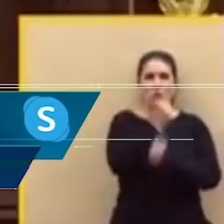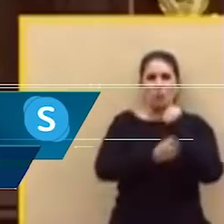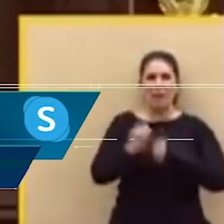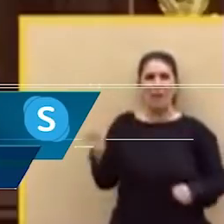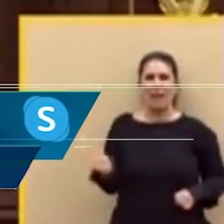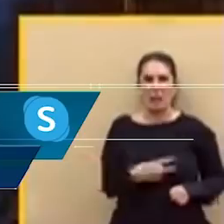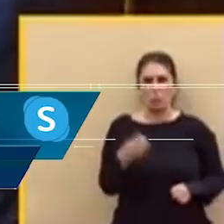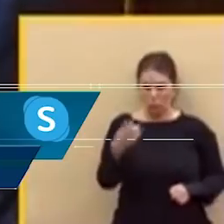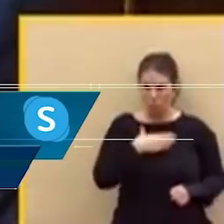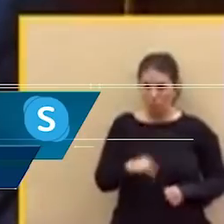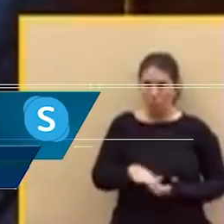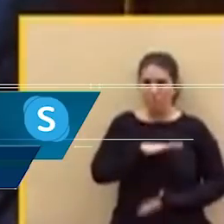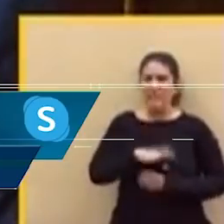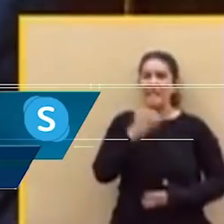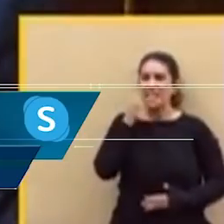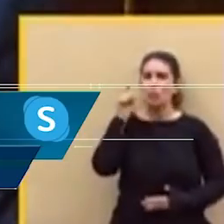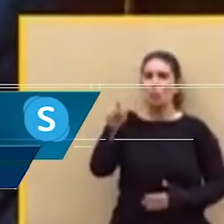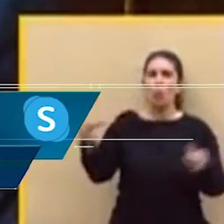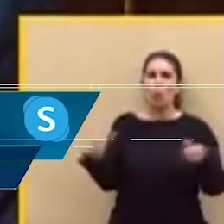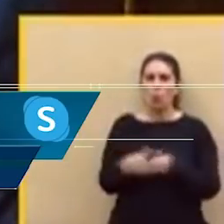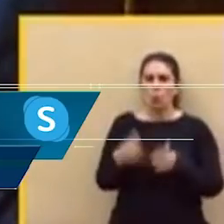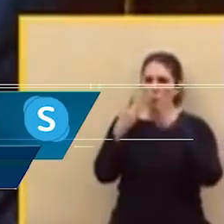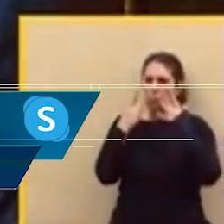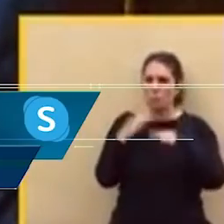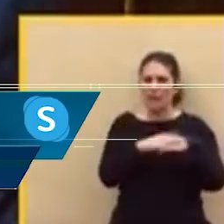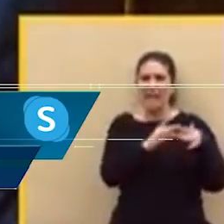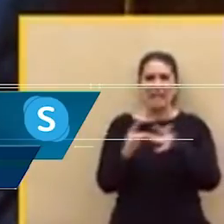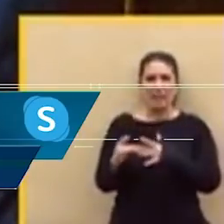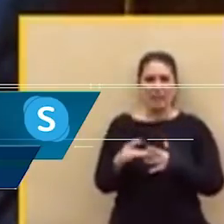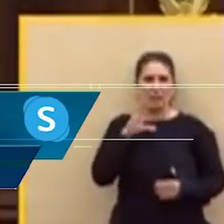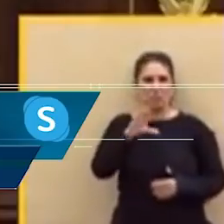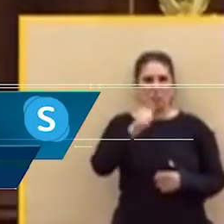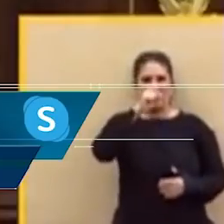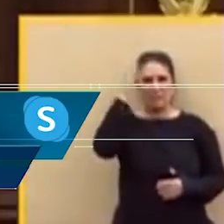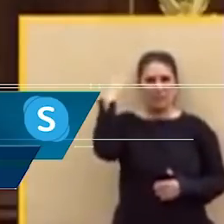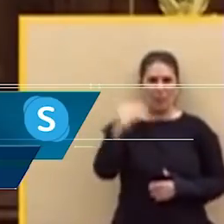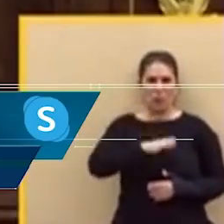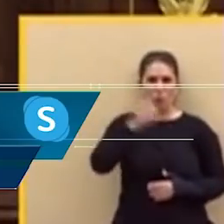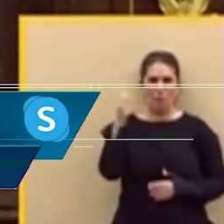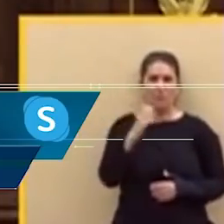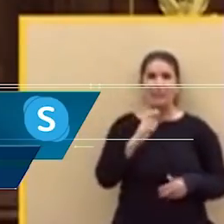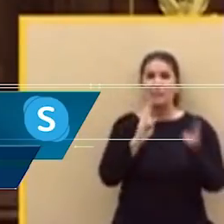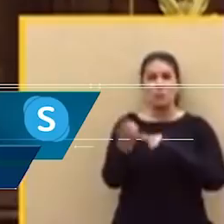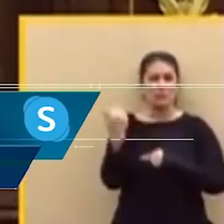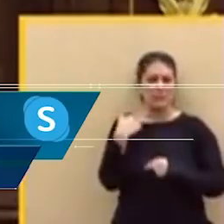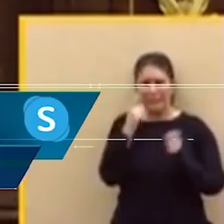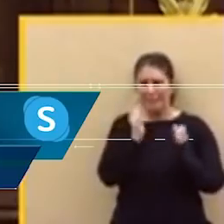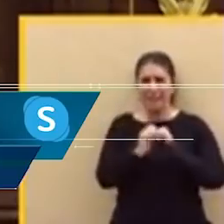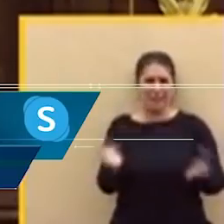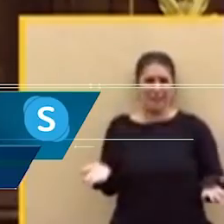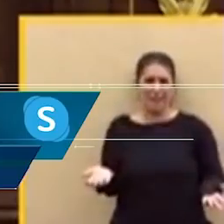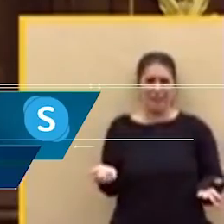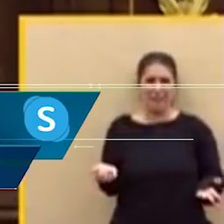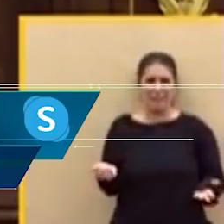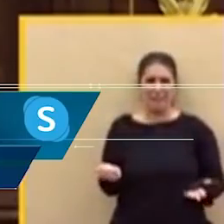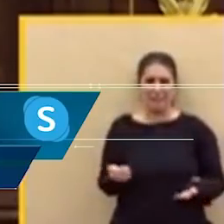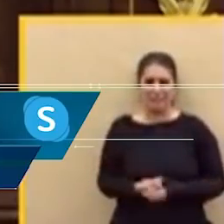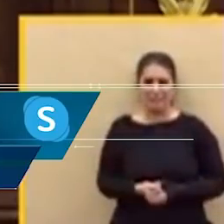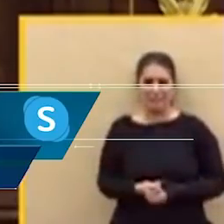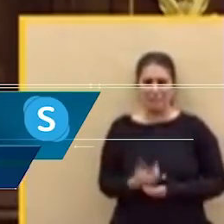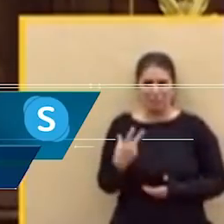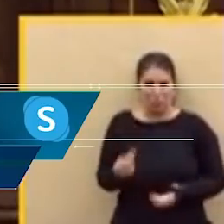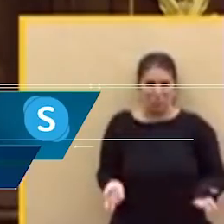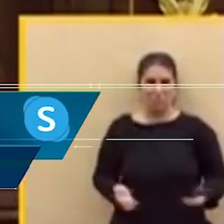luego hablamos, por ejemplo, también de cómo se ha comportado Inés Arrimadas, yo creo que ha firmado su sentencia de muerte como partido